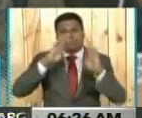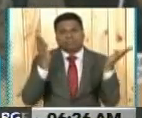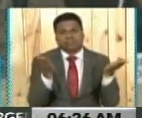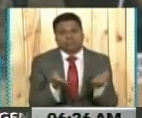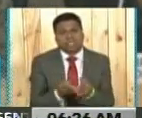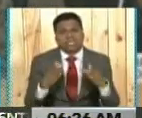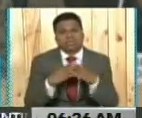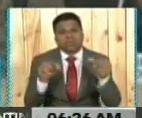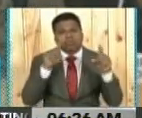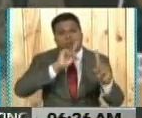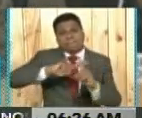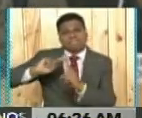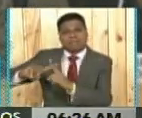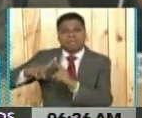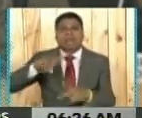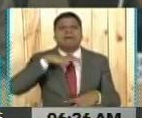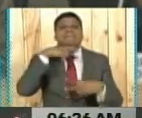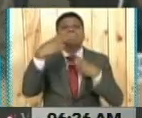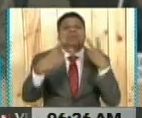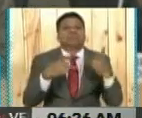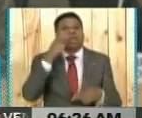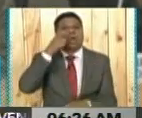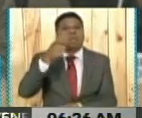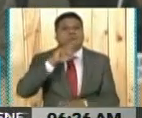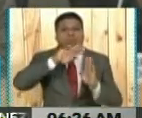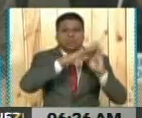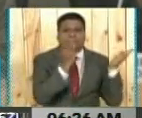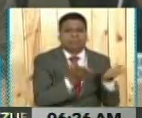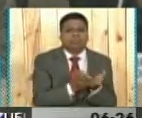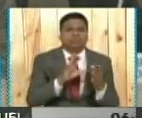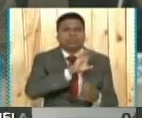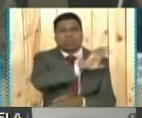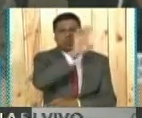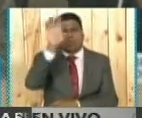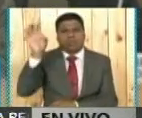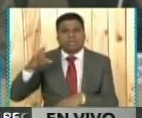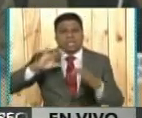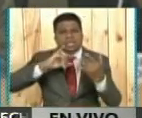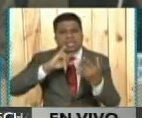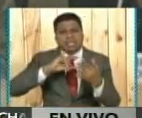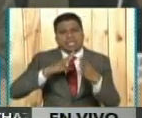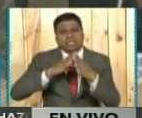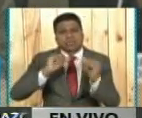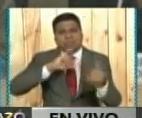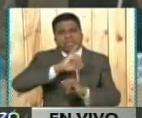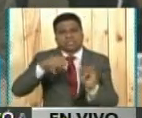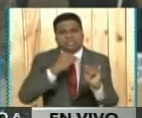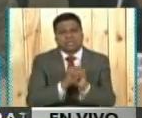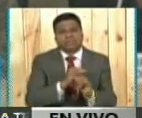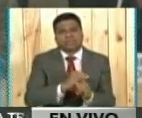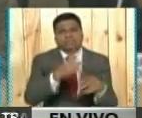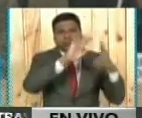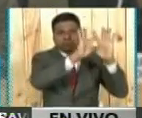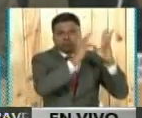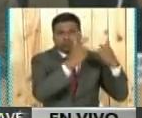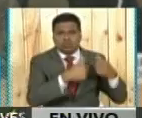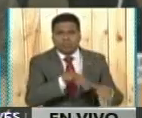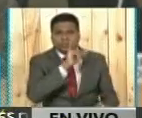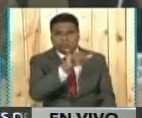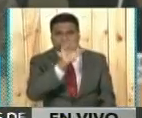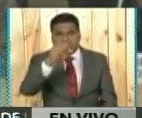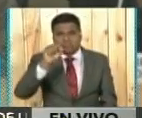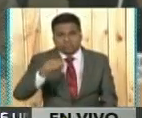debemos sumar voces a los pueblos del mundo, a la comunidad internacional. Las cifras hablan por sí solas. Y en